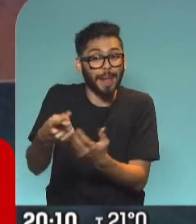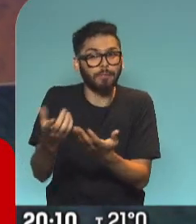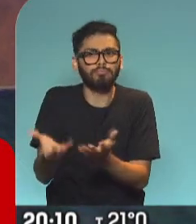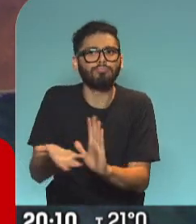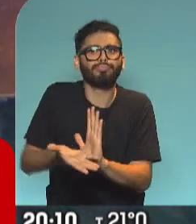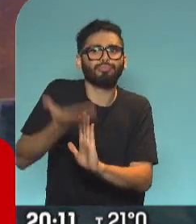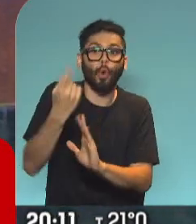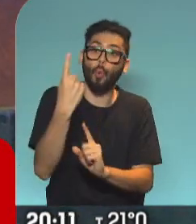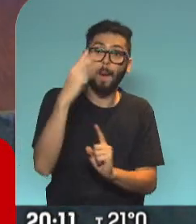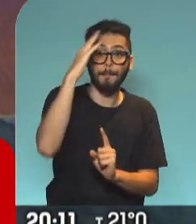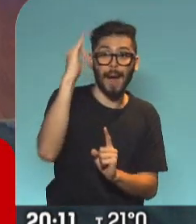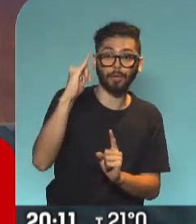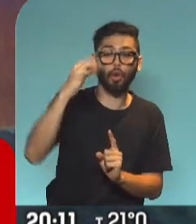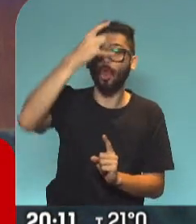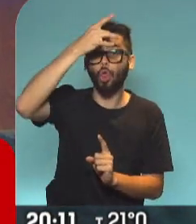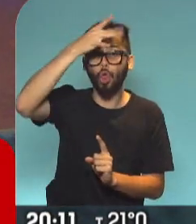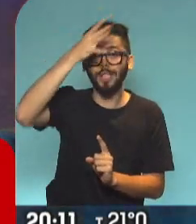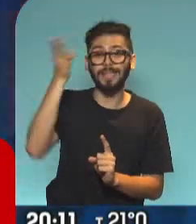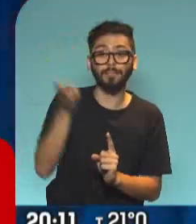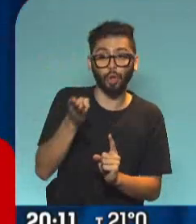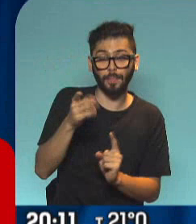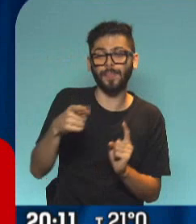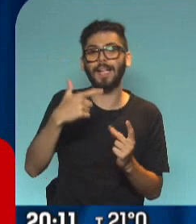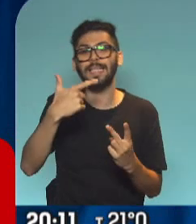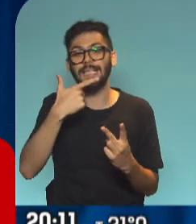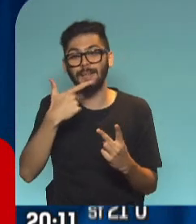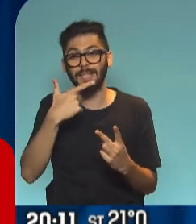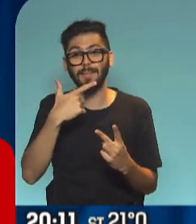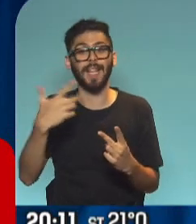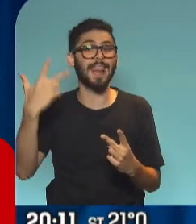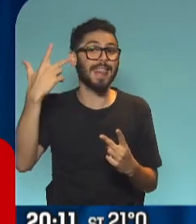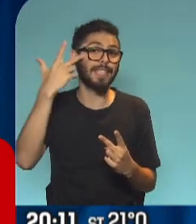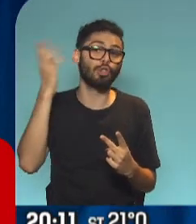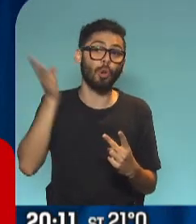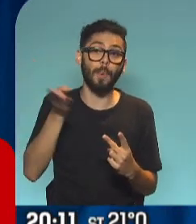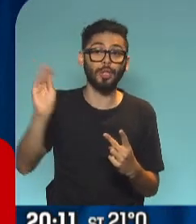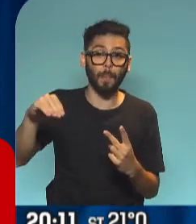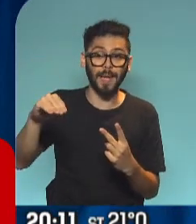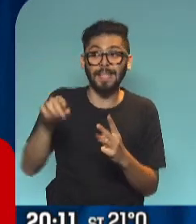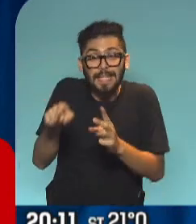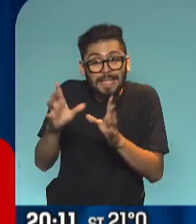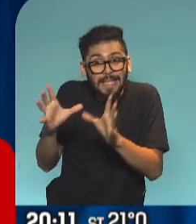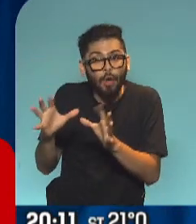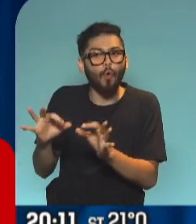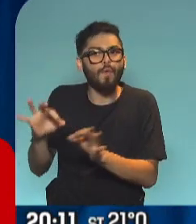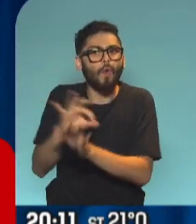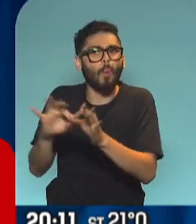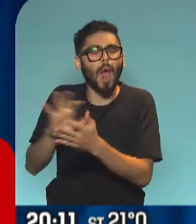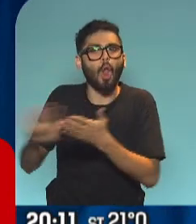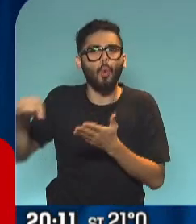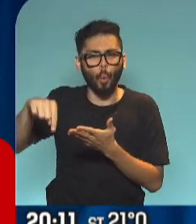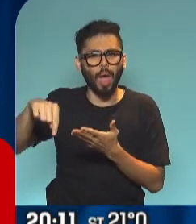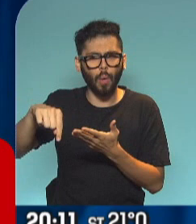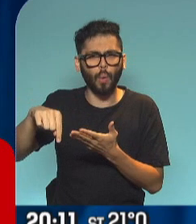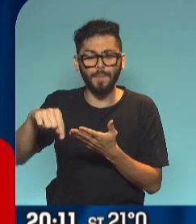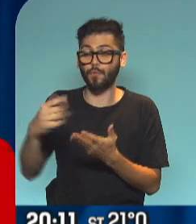en marzo del 12% y otro en septiembre del 18%. Esto es con la fórmula propuesta en este momento